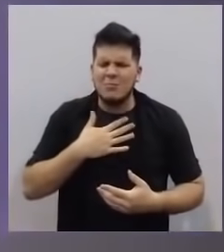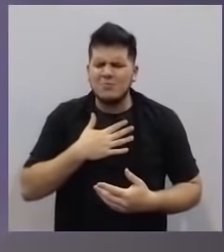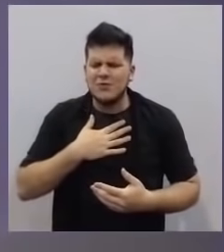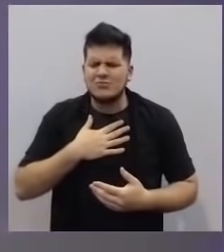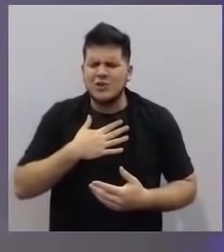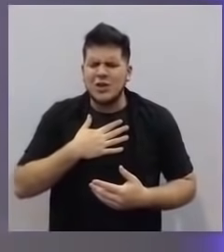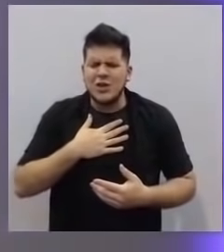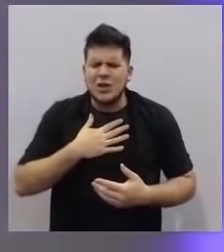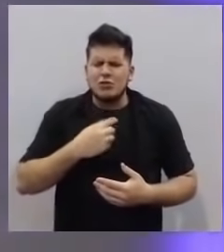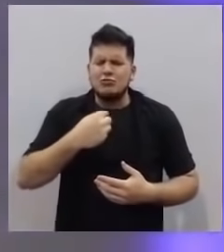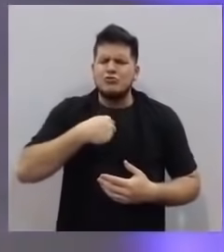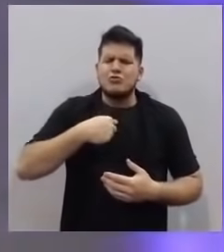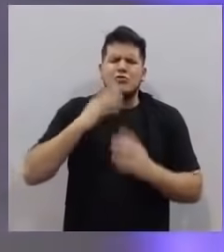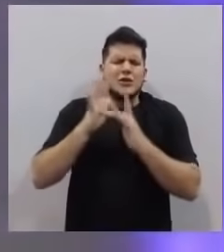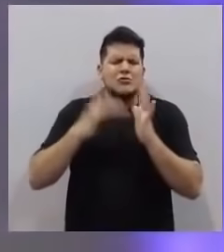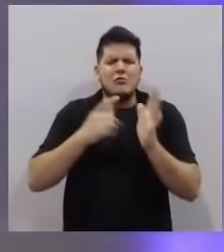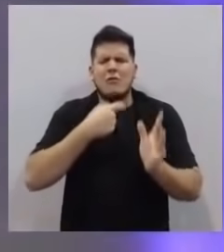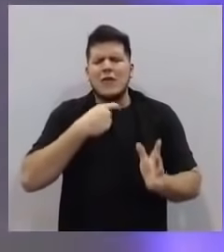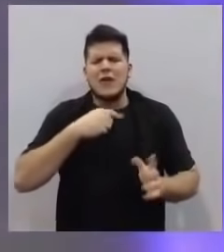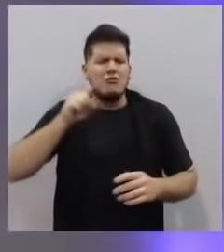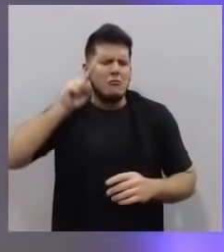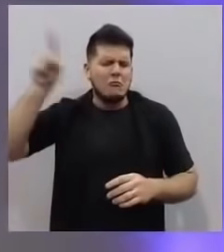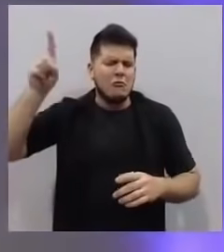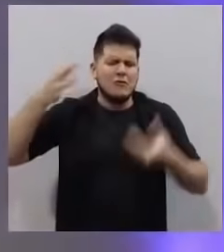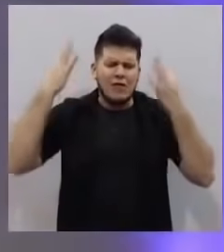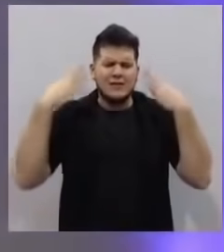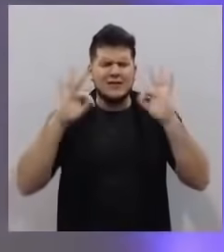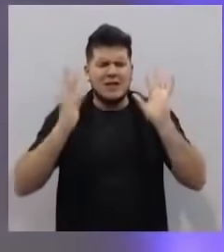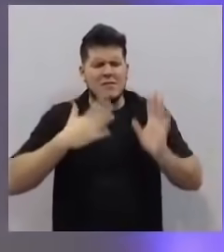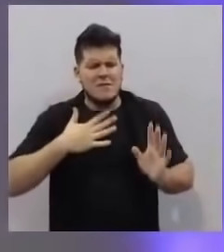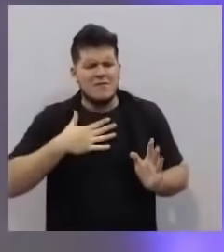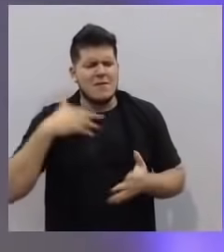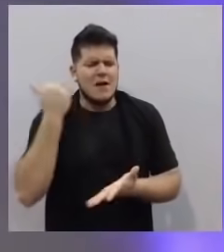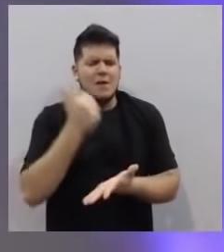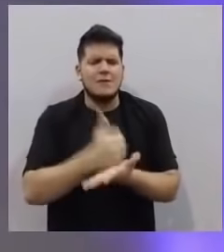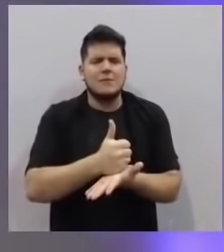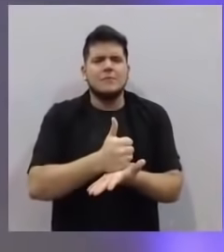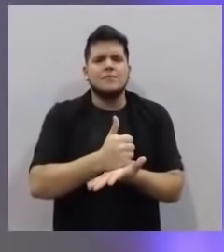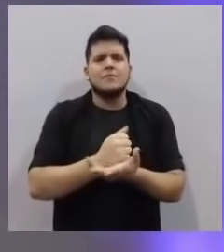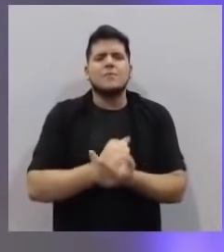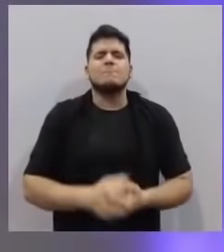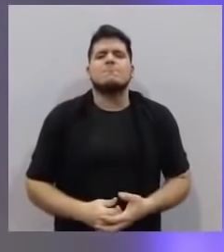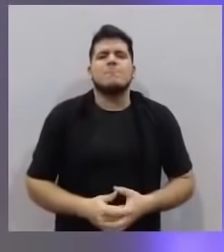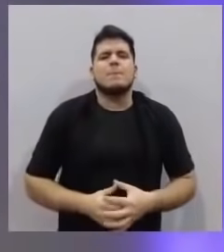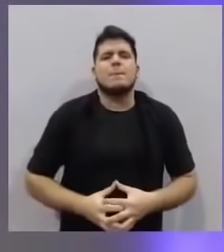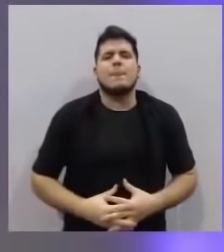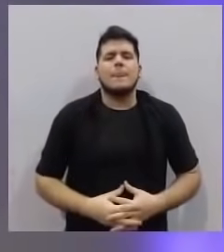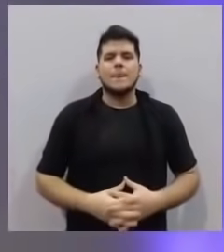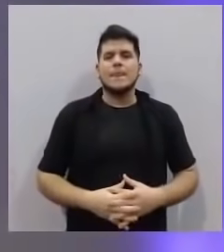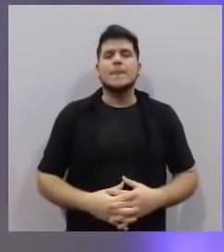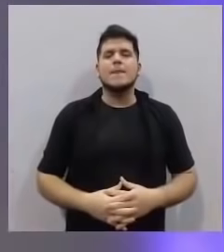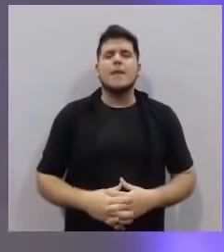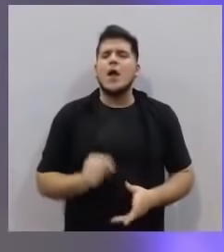salvador quiero que se hace el señor de mi vida amén cuando hicieron esa oración levanten de su